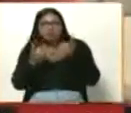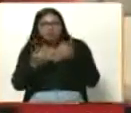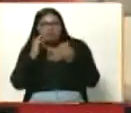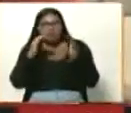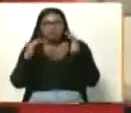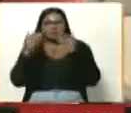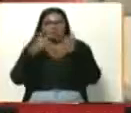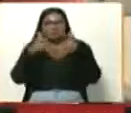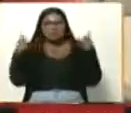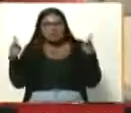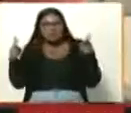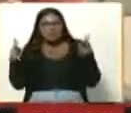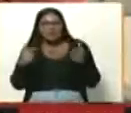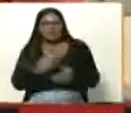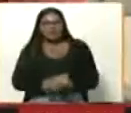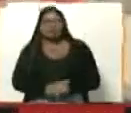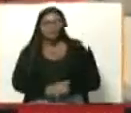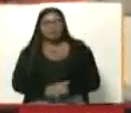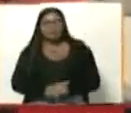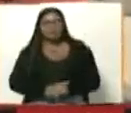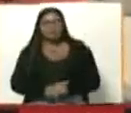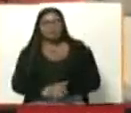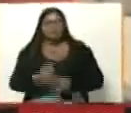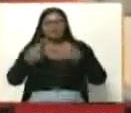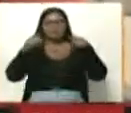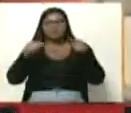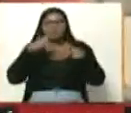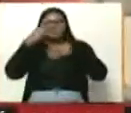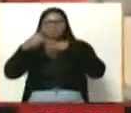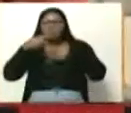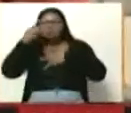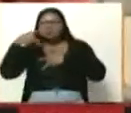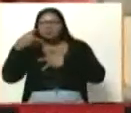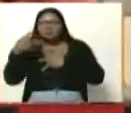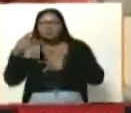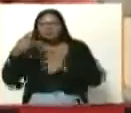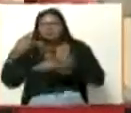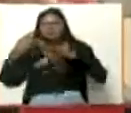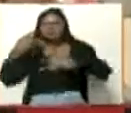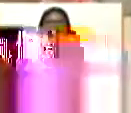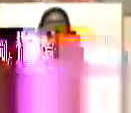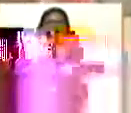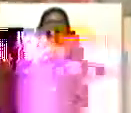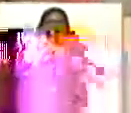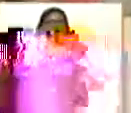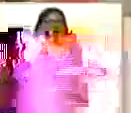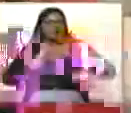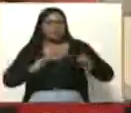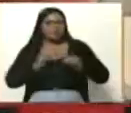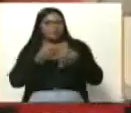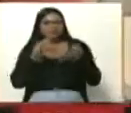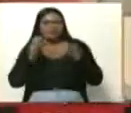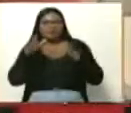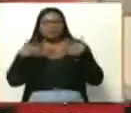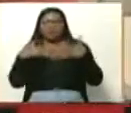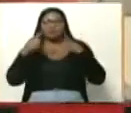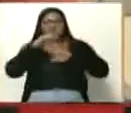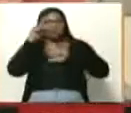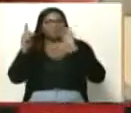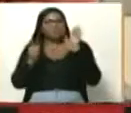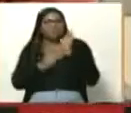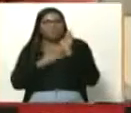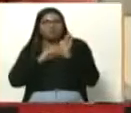amplia. También te vas a encontrar con música, poesía, gaitas, parrandas, para que haya un disfrute completo y lo que